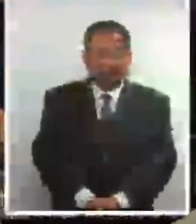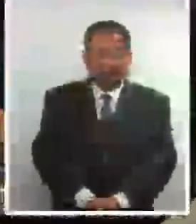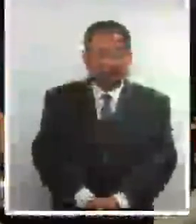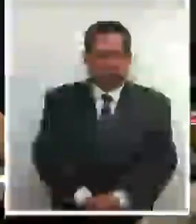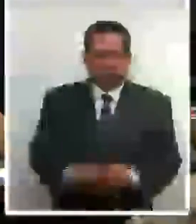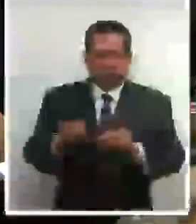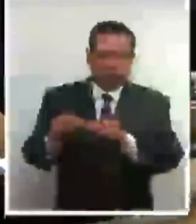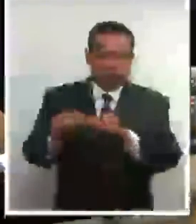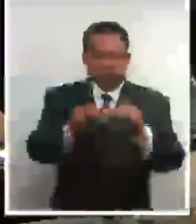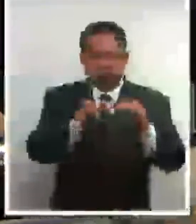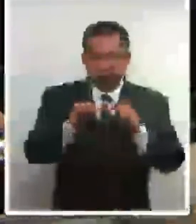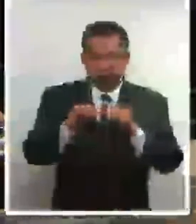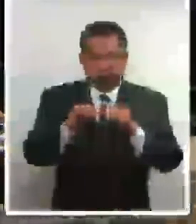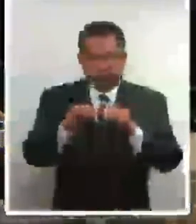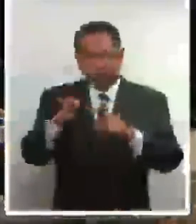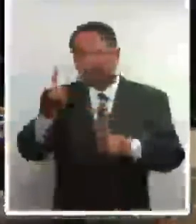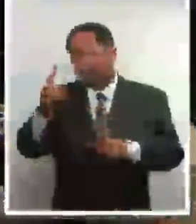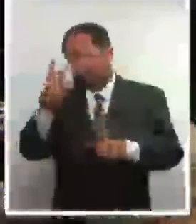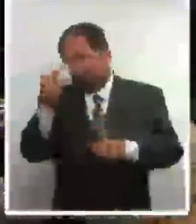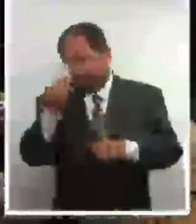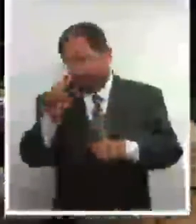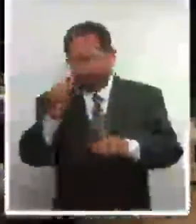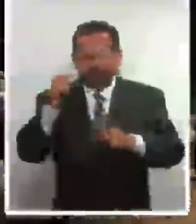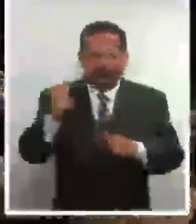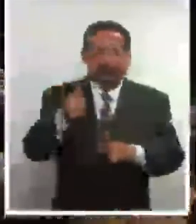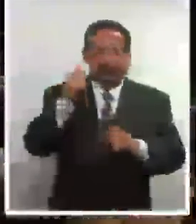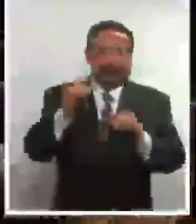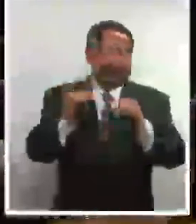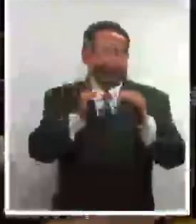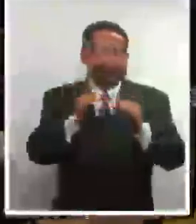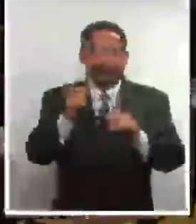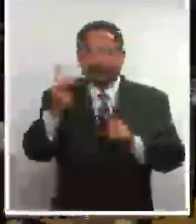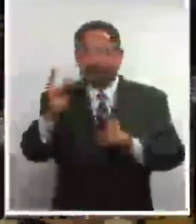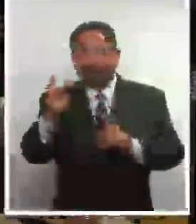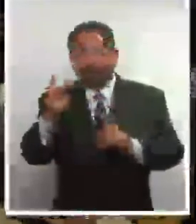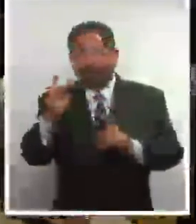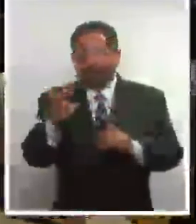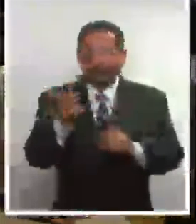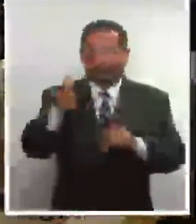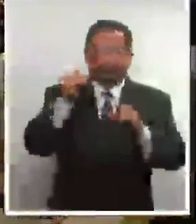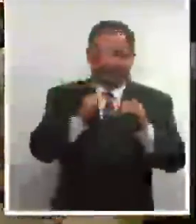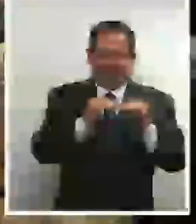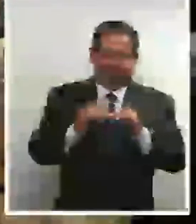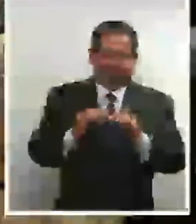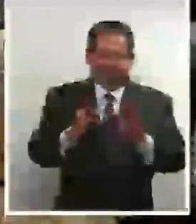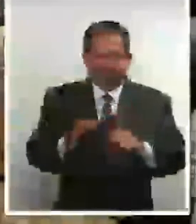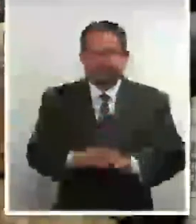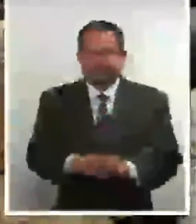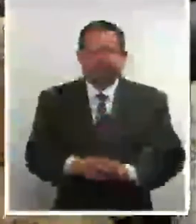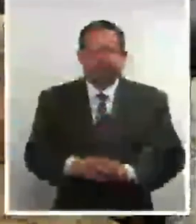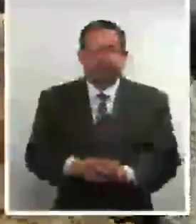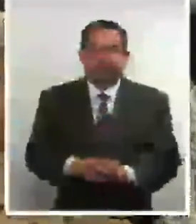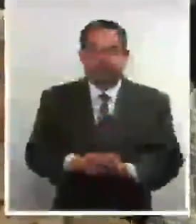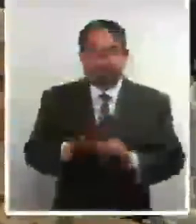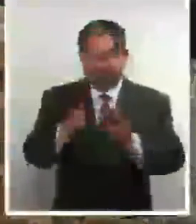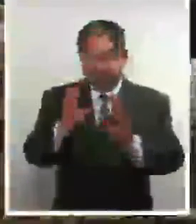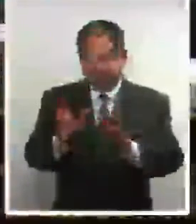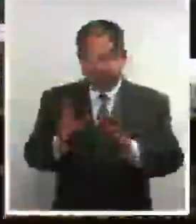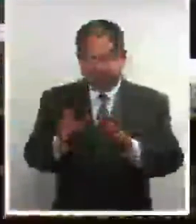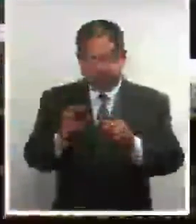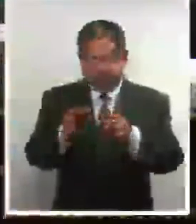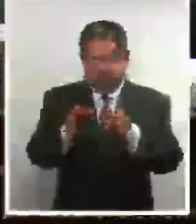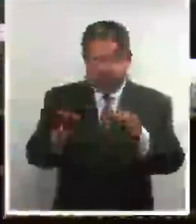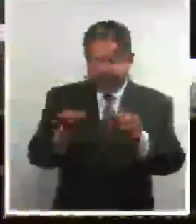por una en contra. Casi unanimidad. Casi unanimidad. Entonces, se